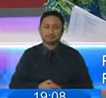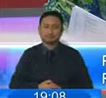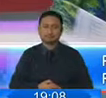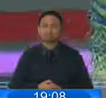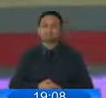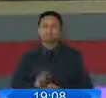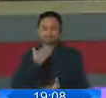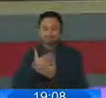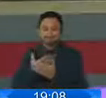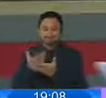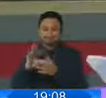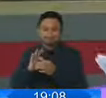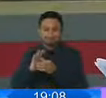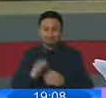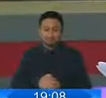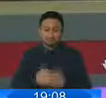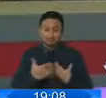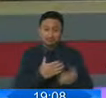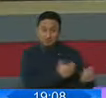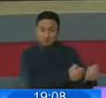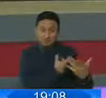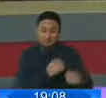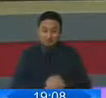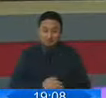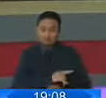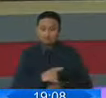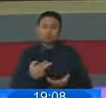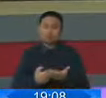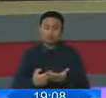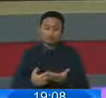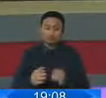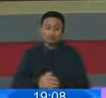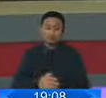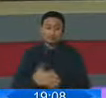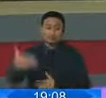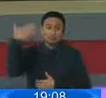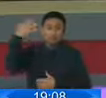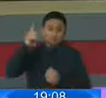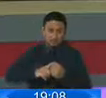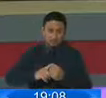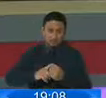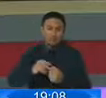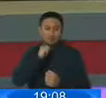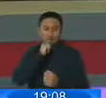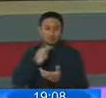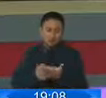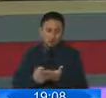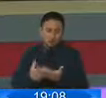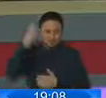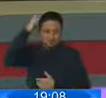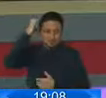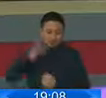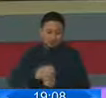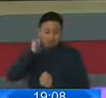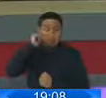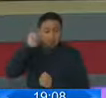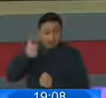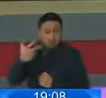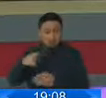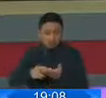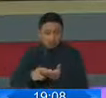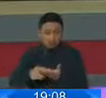Muchísimas gracias, Ítalo, quien nos ha dado como novedad que no se ha reunido con el burgomaestre de la capital de la República, Mauricio Rodas, lo hará el día de mañana,